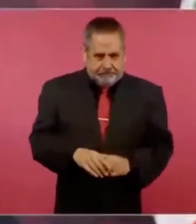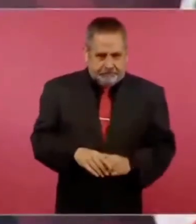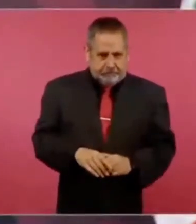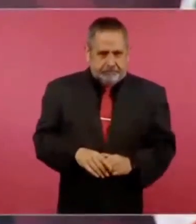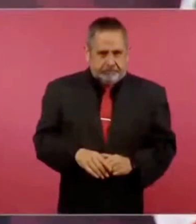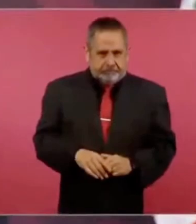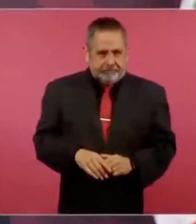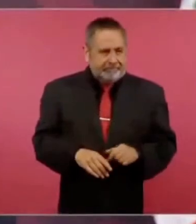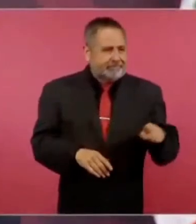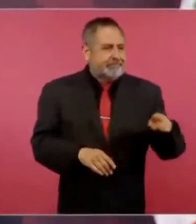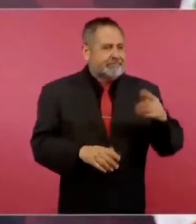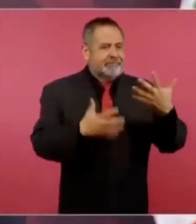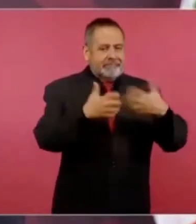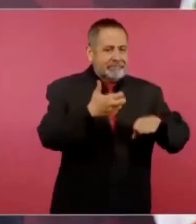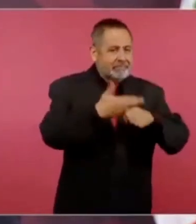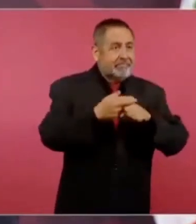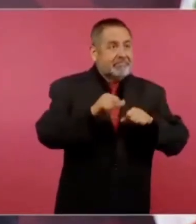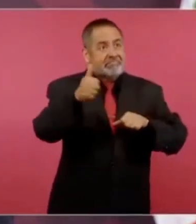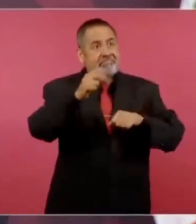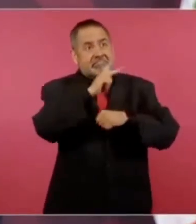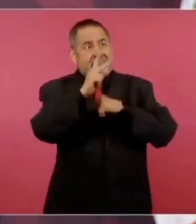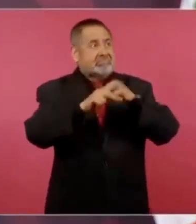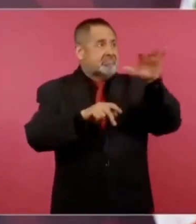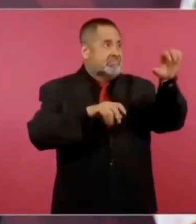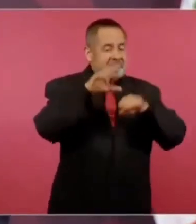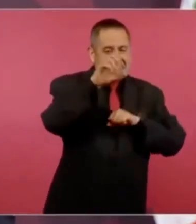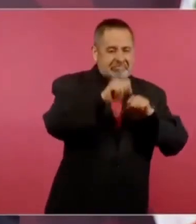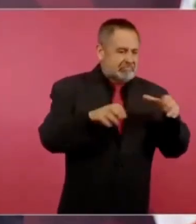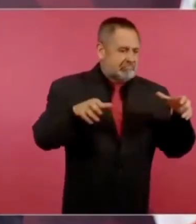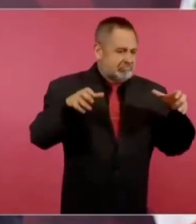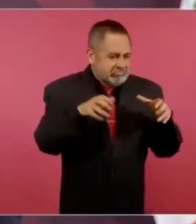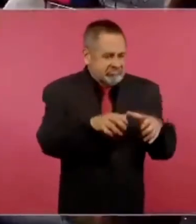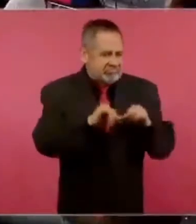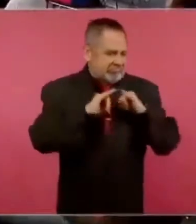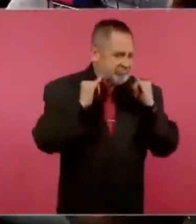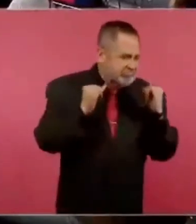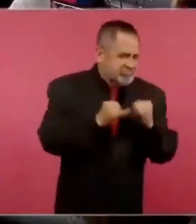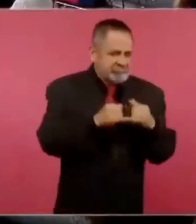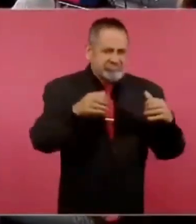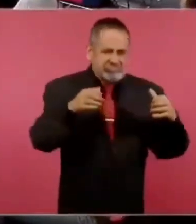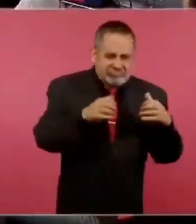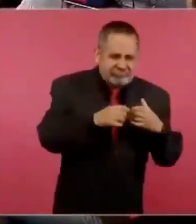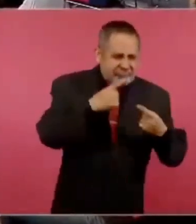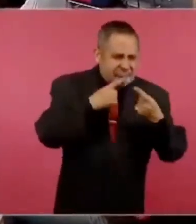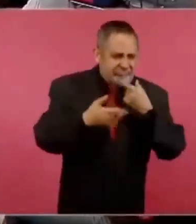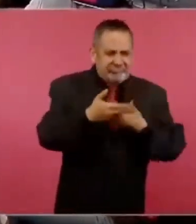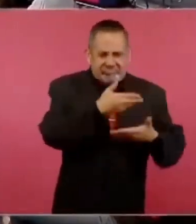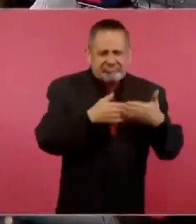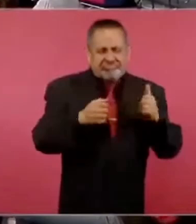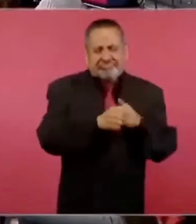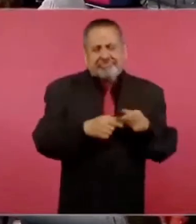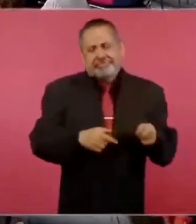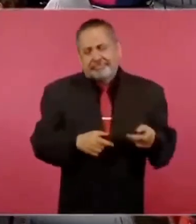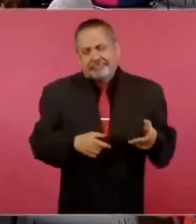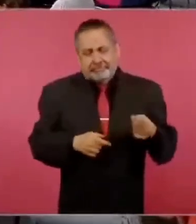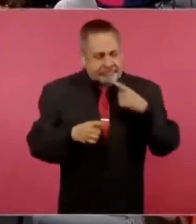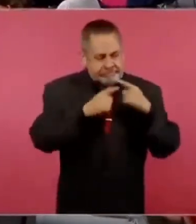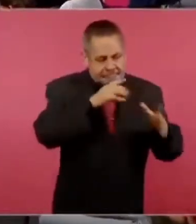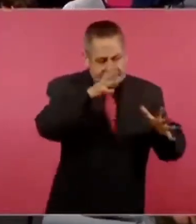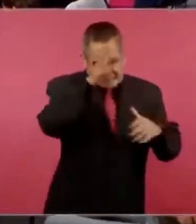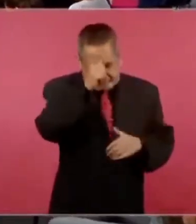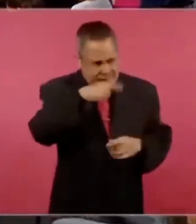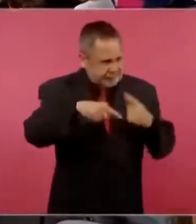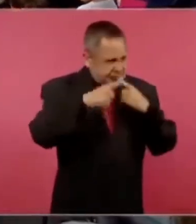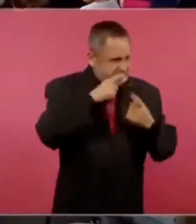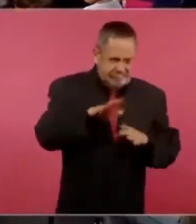Traen empresarios del extranjero, se reúnen para ponerse de